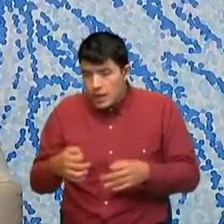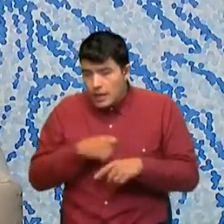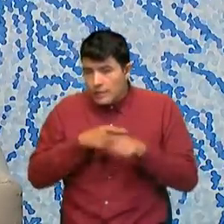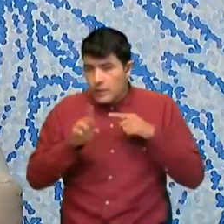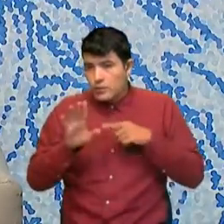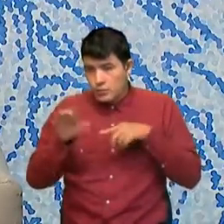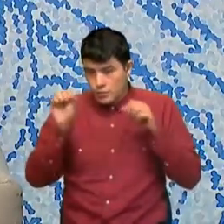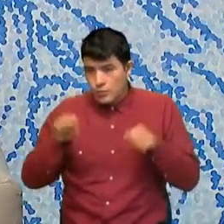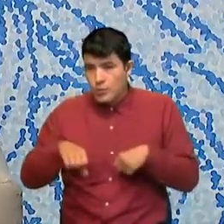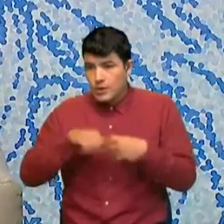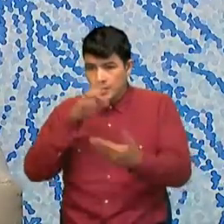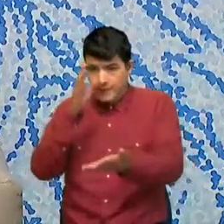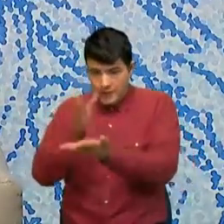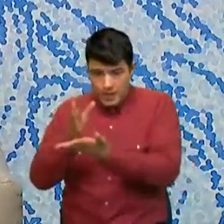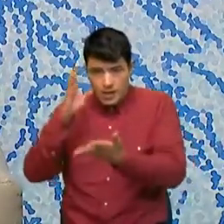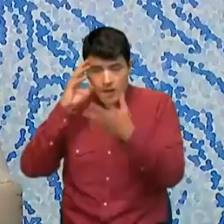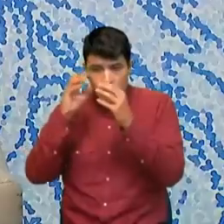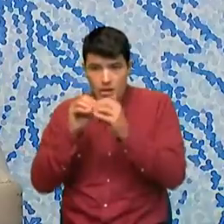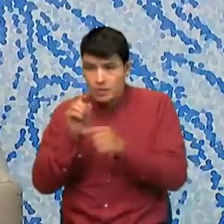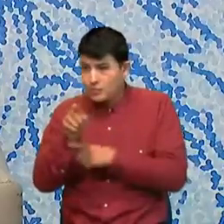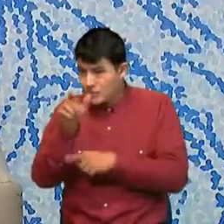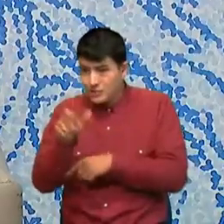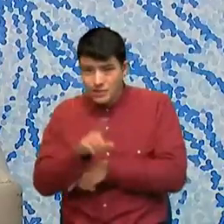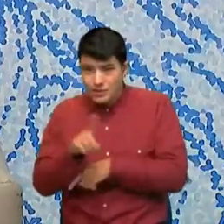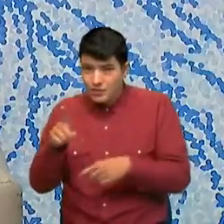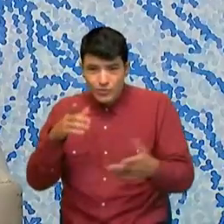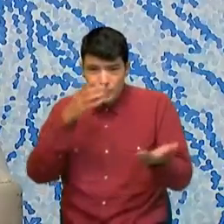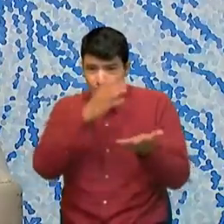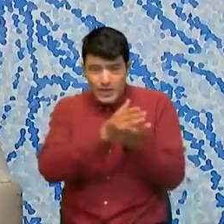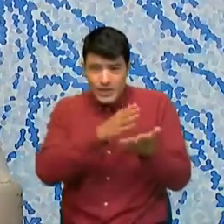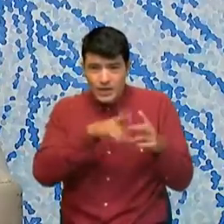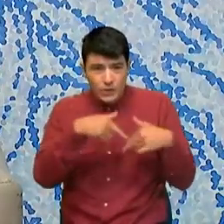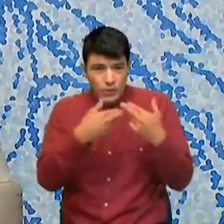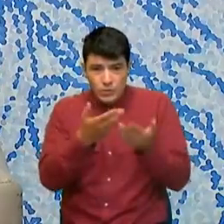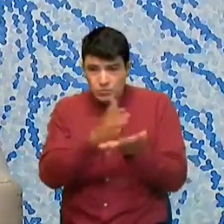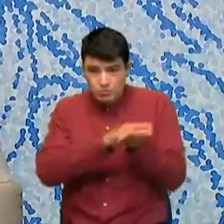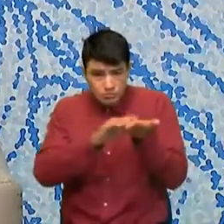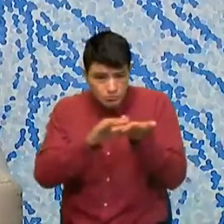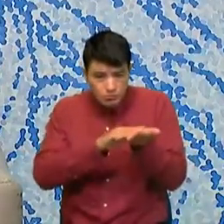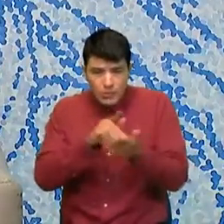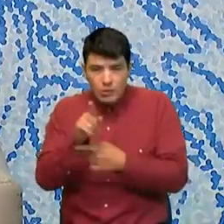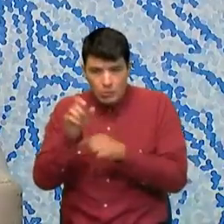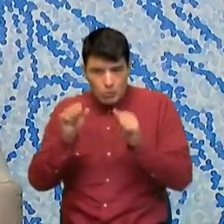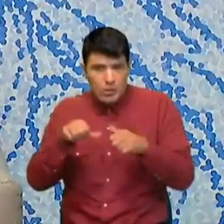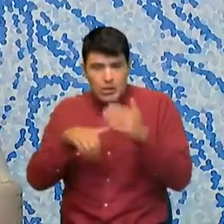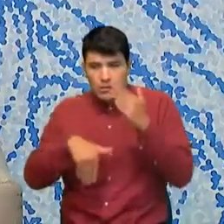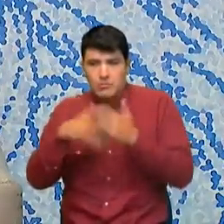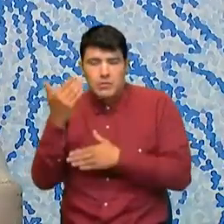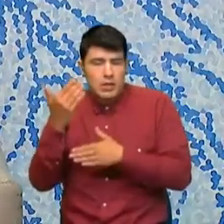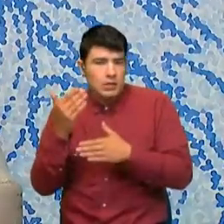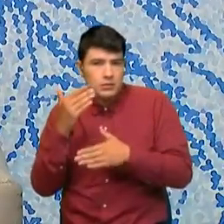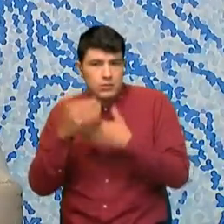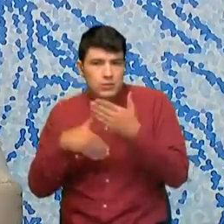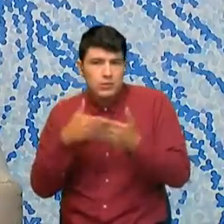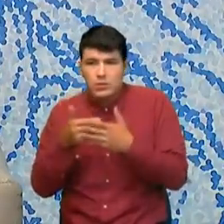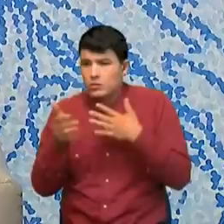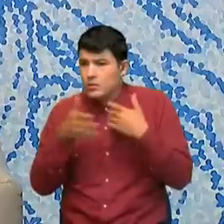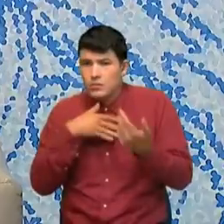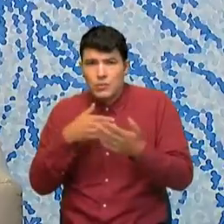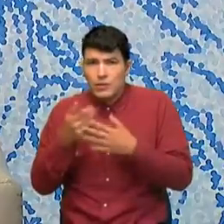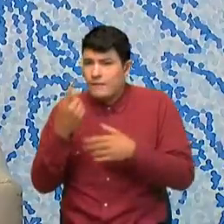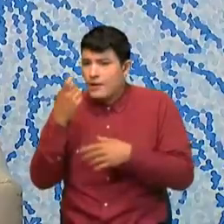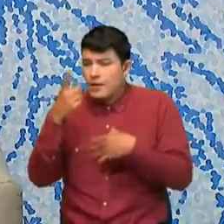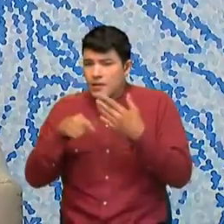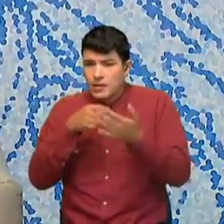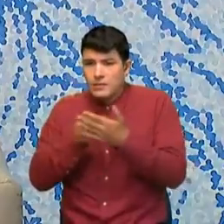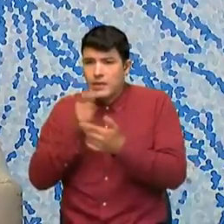citarlo a conciliar, y si él no se presenta, usted puede iniciar el proceso ejecutivo. No importa que le adeude un solo mes, usted puede